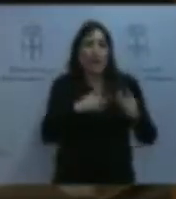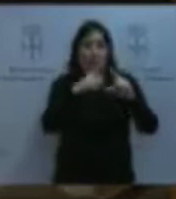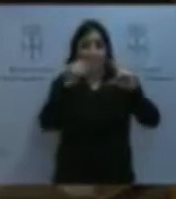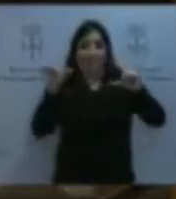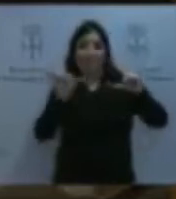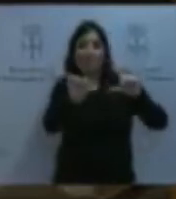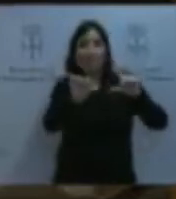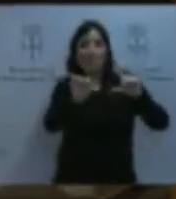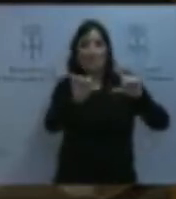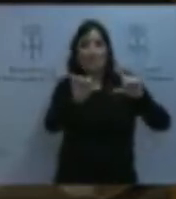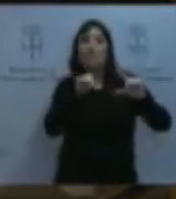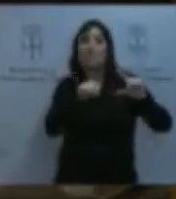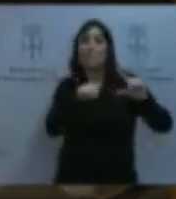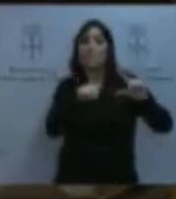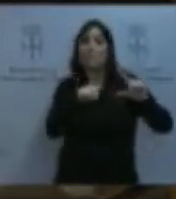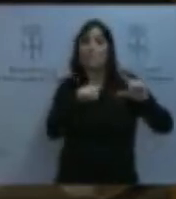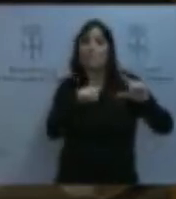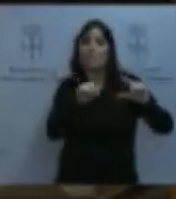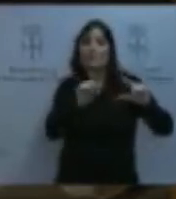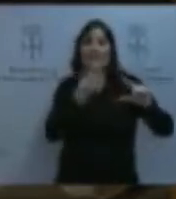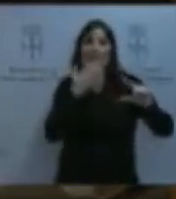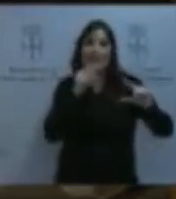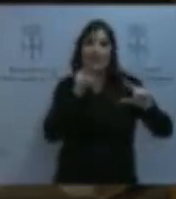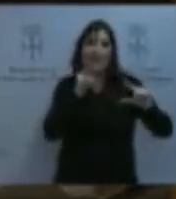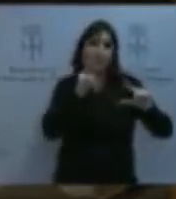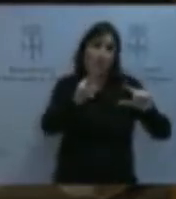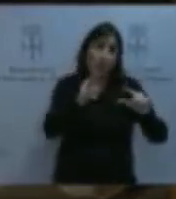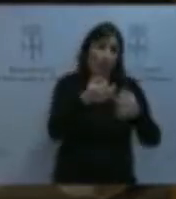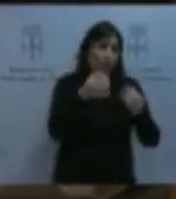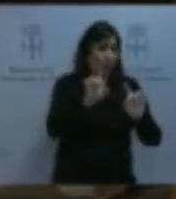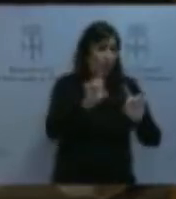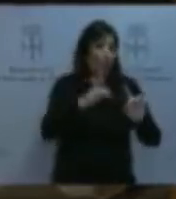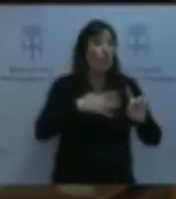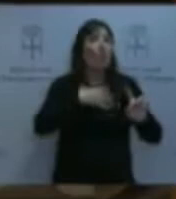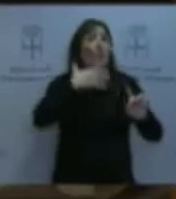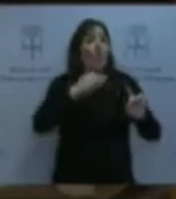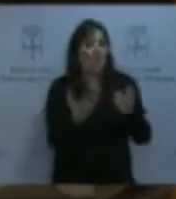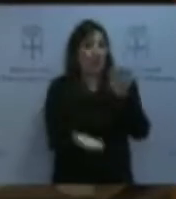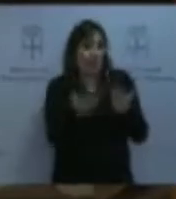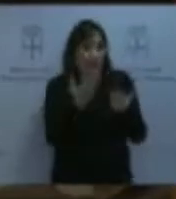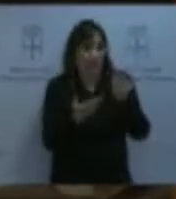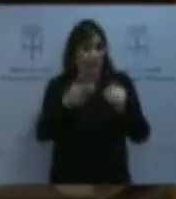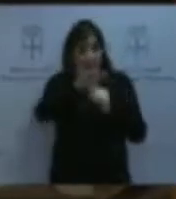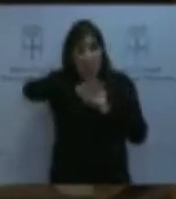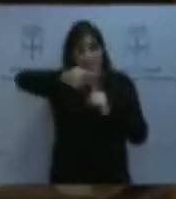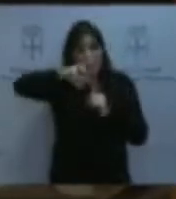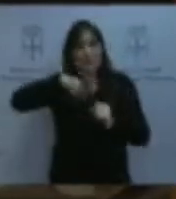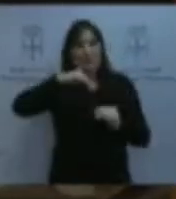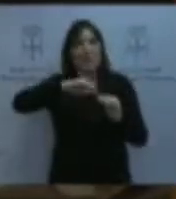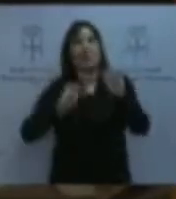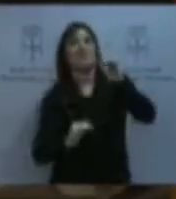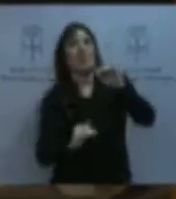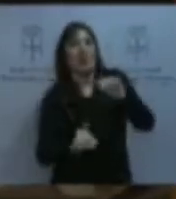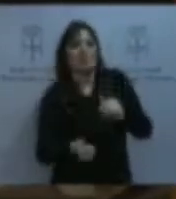enfoque incorrecto puede llevarnos a que aumenten las desigualdades respecto al resto del territorio, incluso al propio mundo rural en el interior del